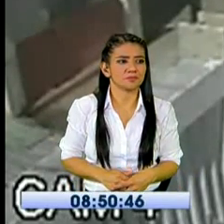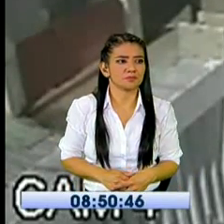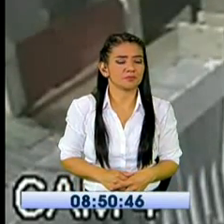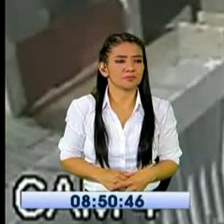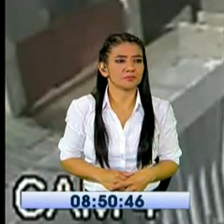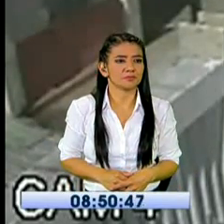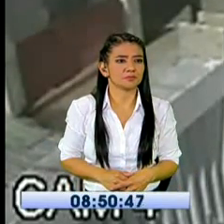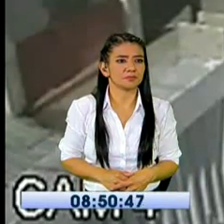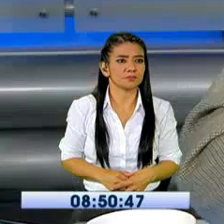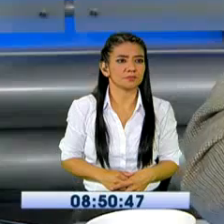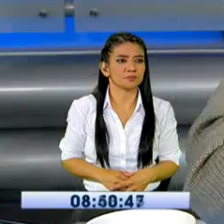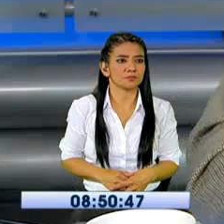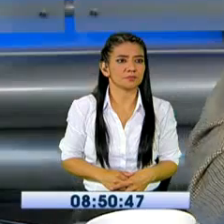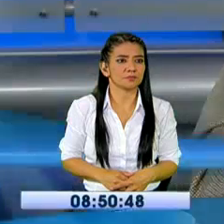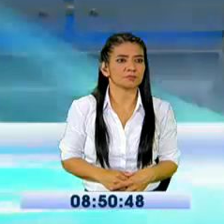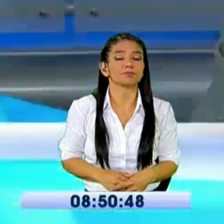Ruiz.